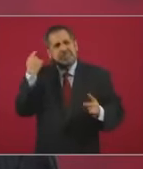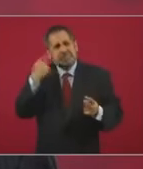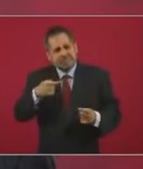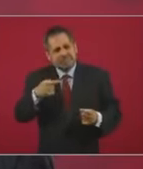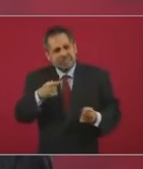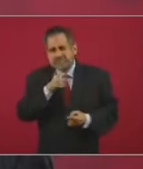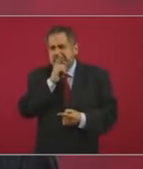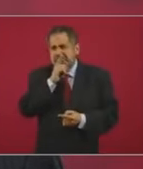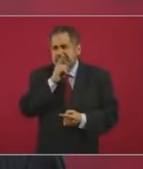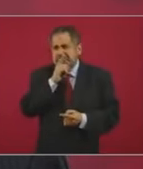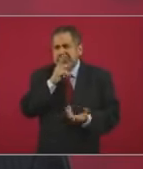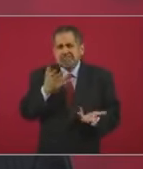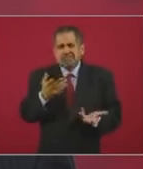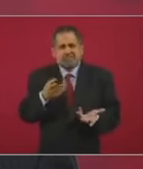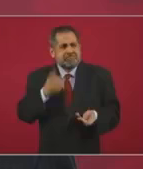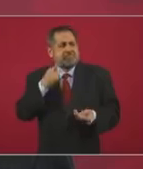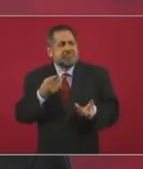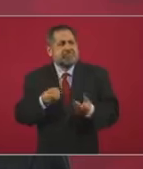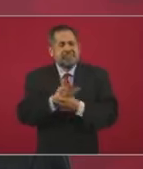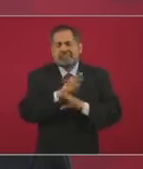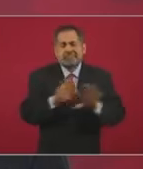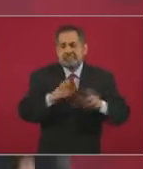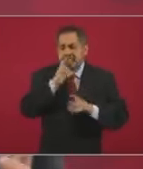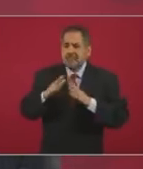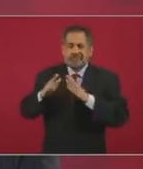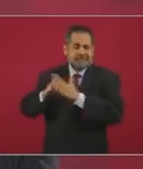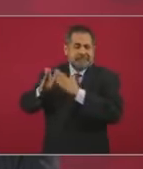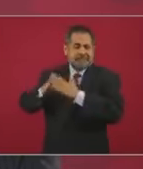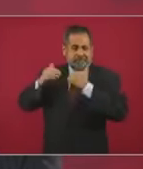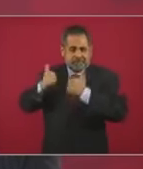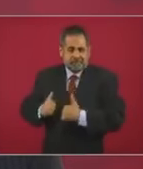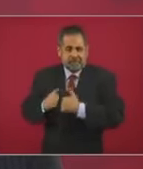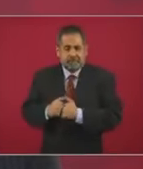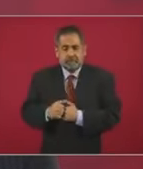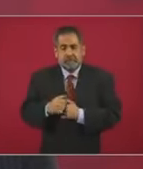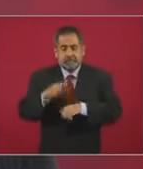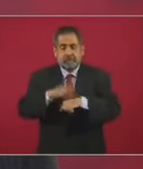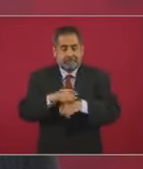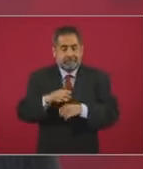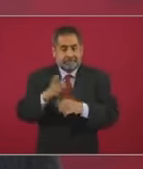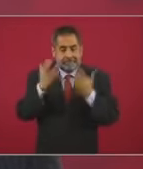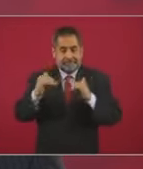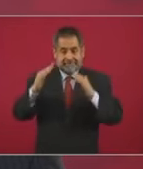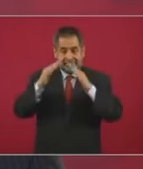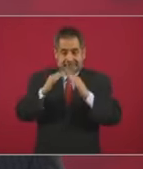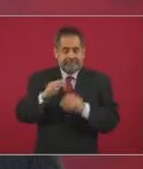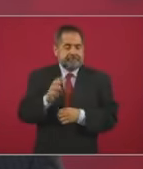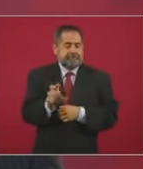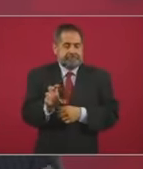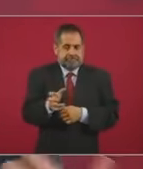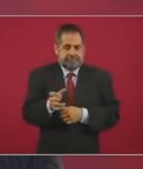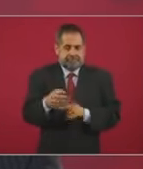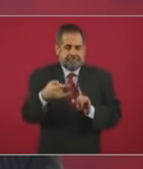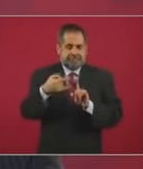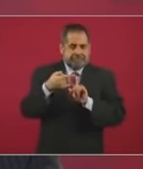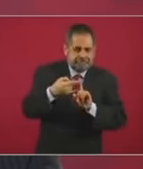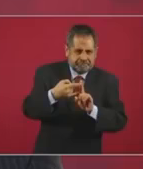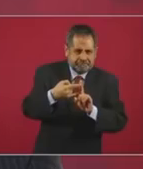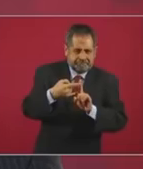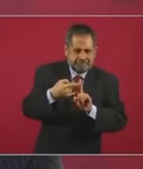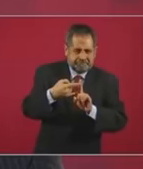ayer, vale la pena hacerse a la costumbre de, incluso frente a la puerta de casa, pensar un